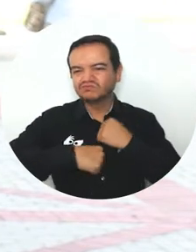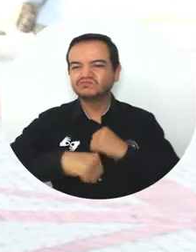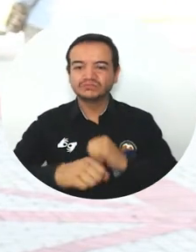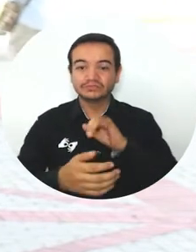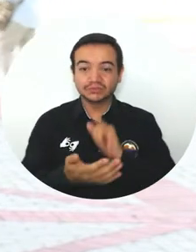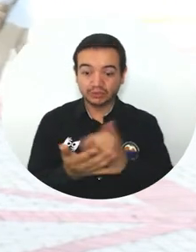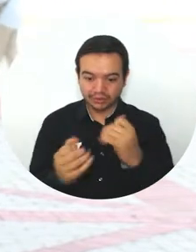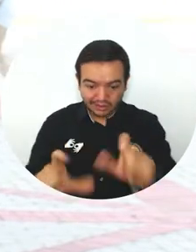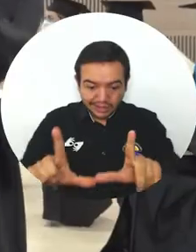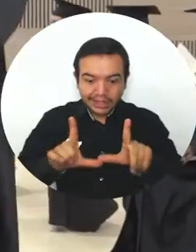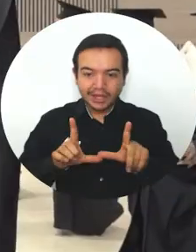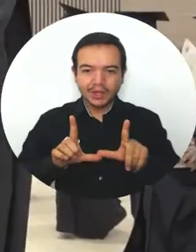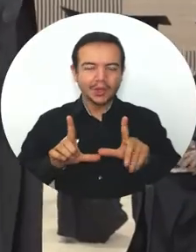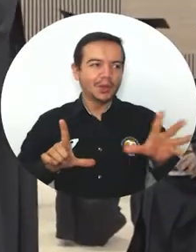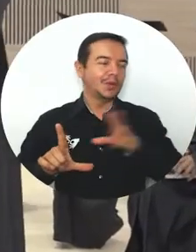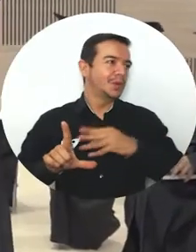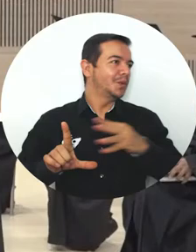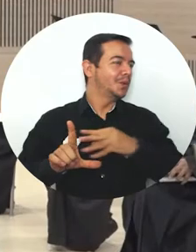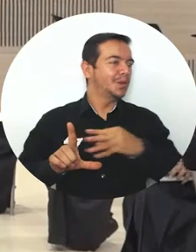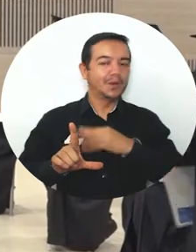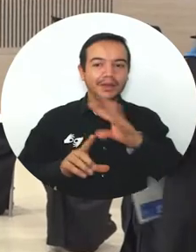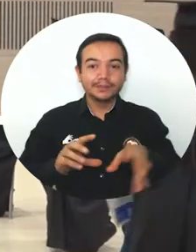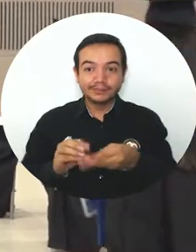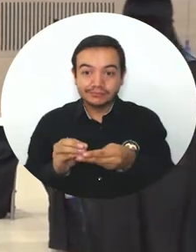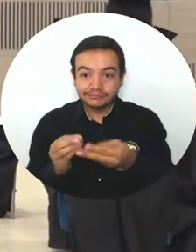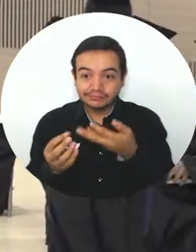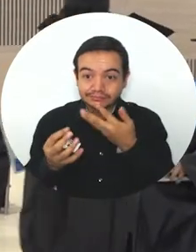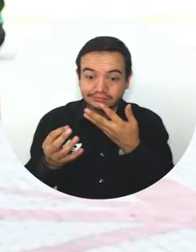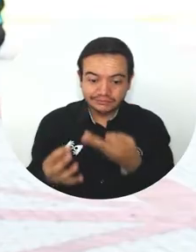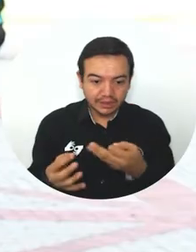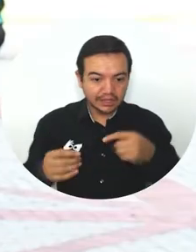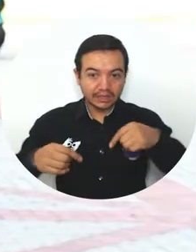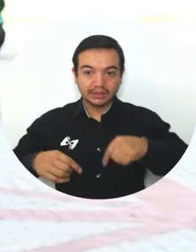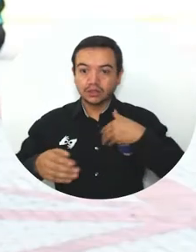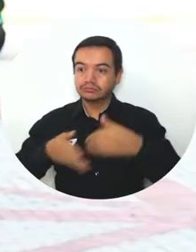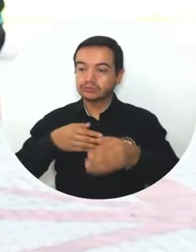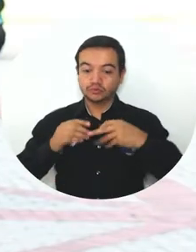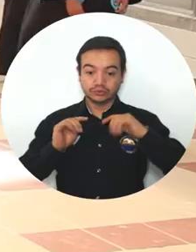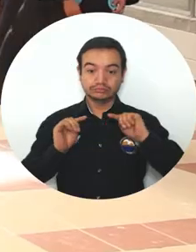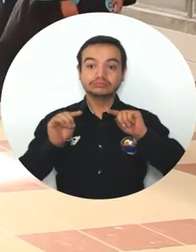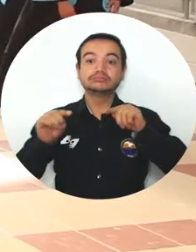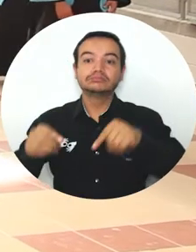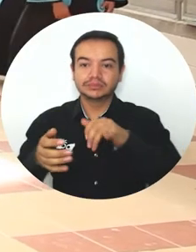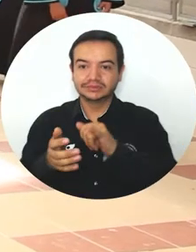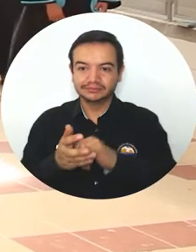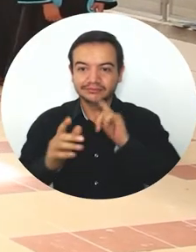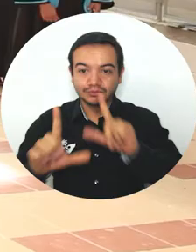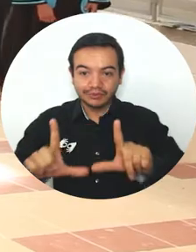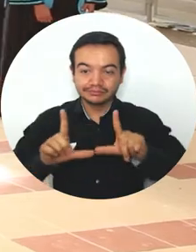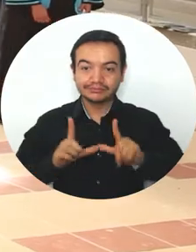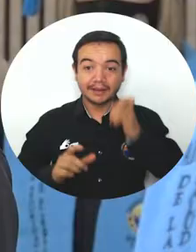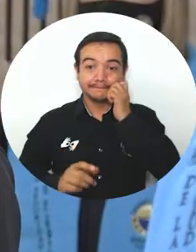hoy. Entonces, algo que me llena de mucha satisfacción. Y me pareció excelente que llegara hasta acá a asistir a sus grados presenciales. La Universidad de Magdalena